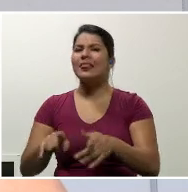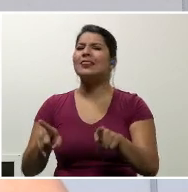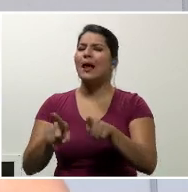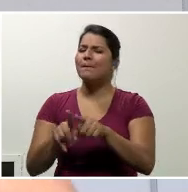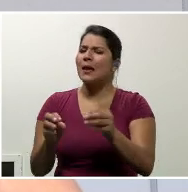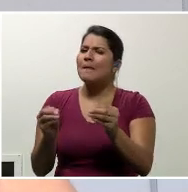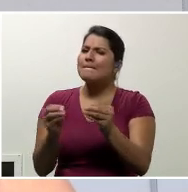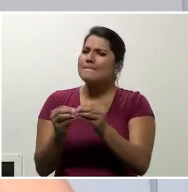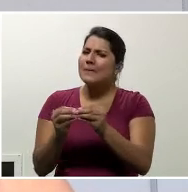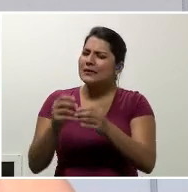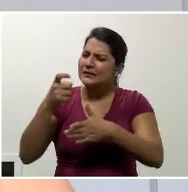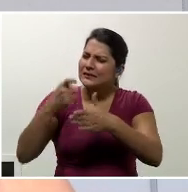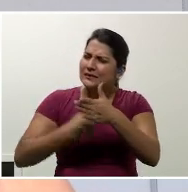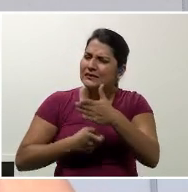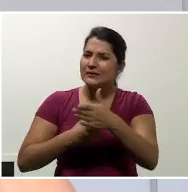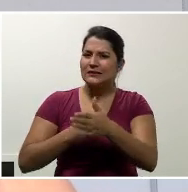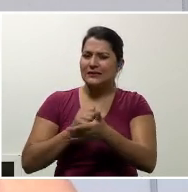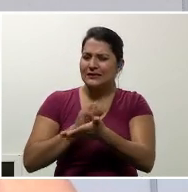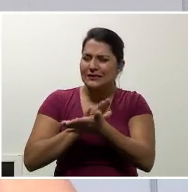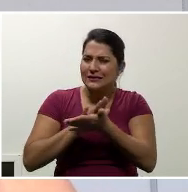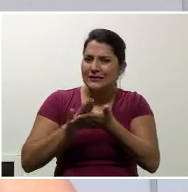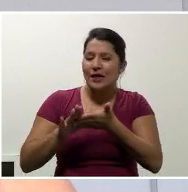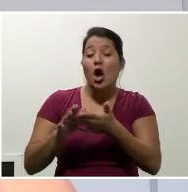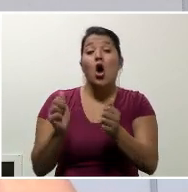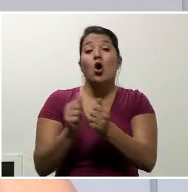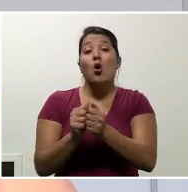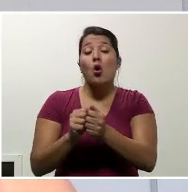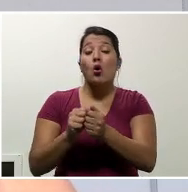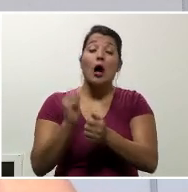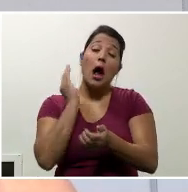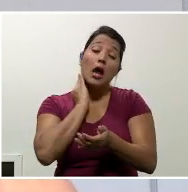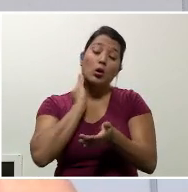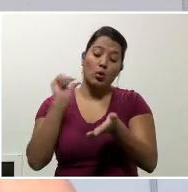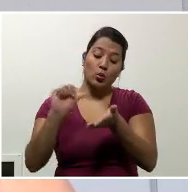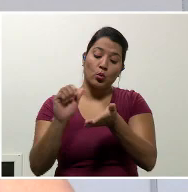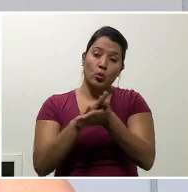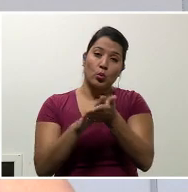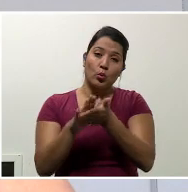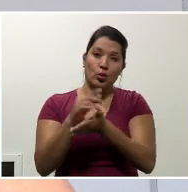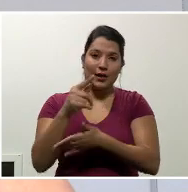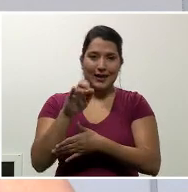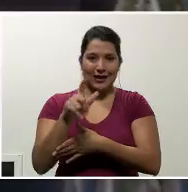sanitarias con alcohol en gel y jabón para que las personas se laven bien las manos.